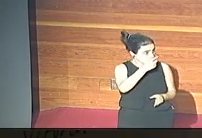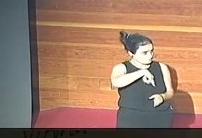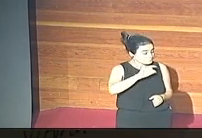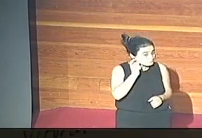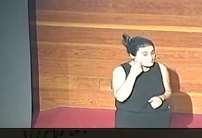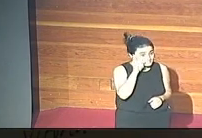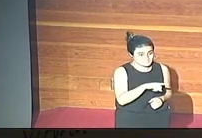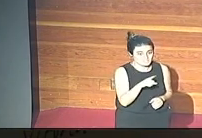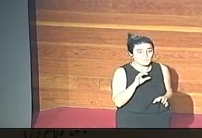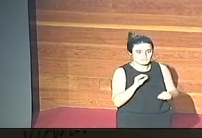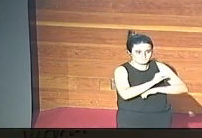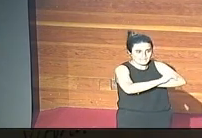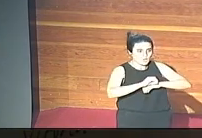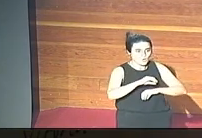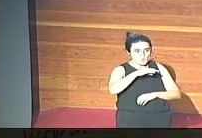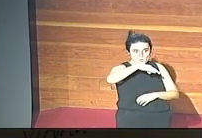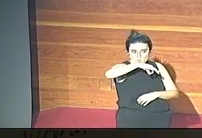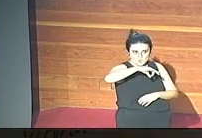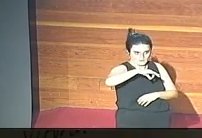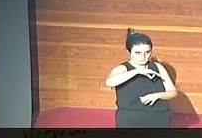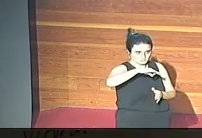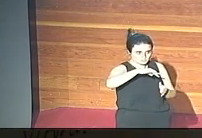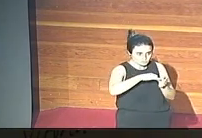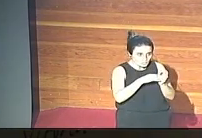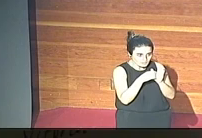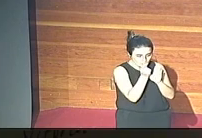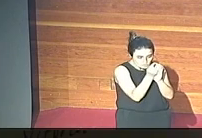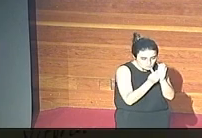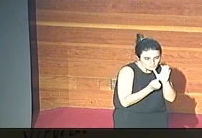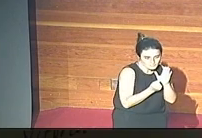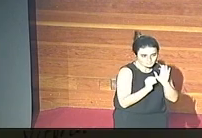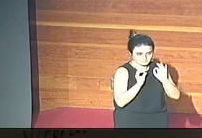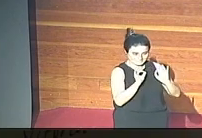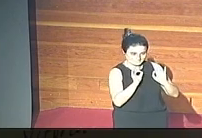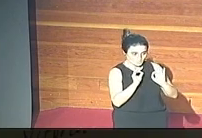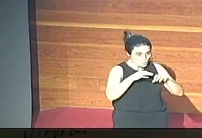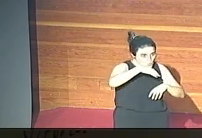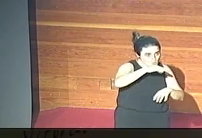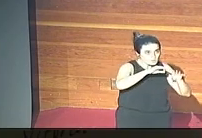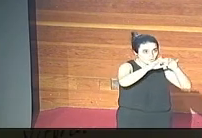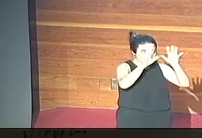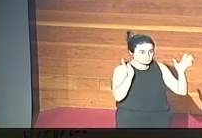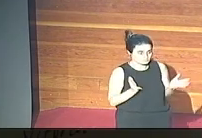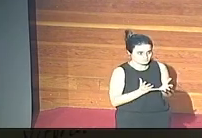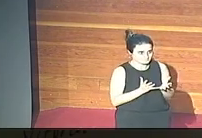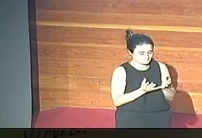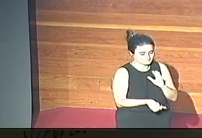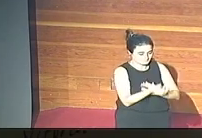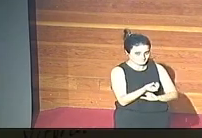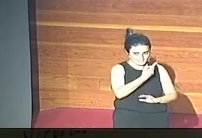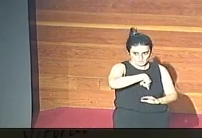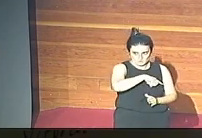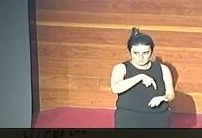único en el que se dieron unas condiciones únicas en un universo para que pudiéramos estar hoy aquí para que